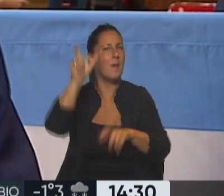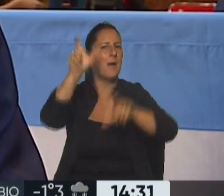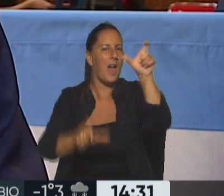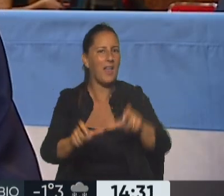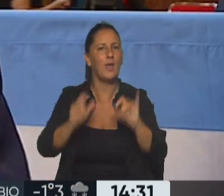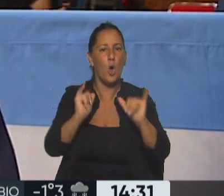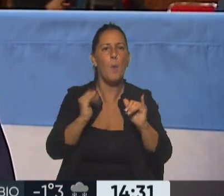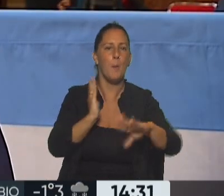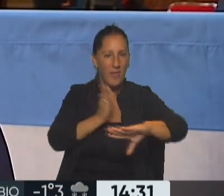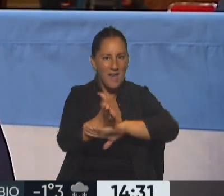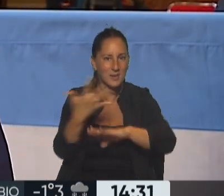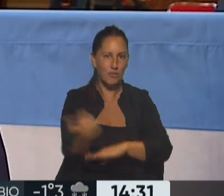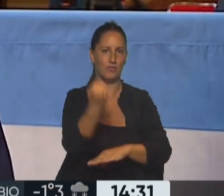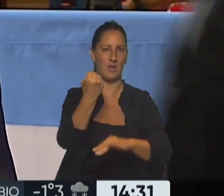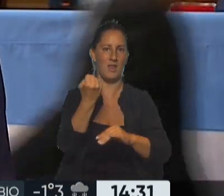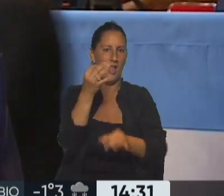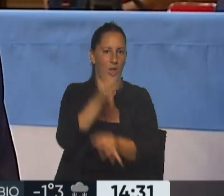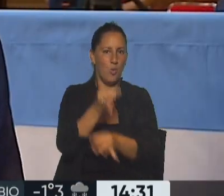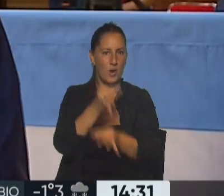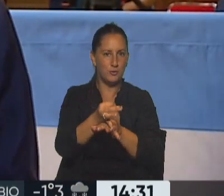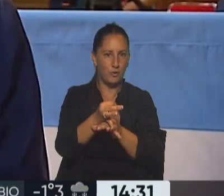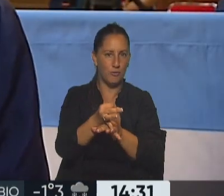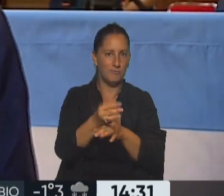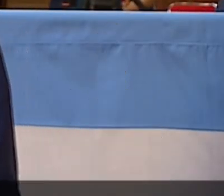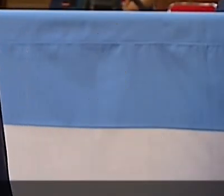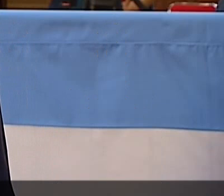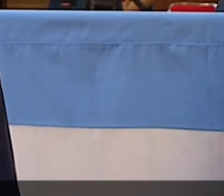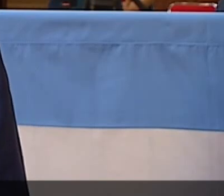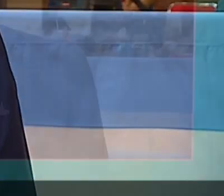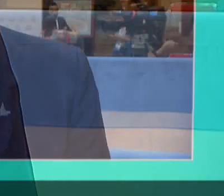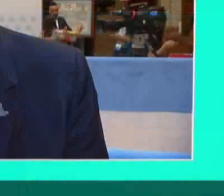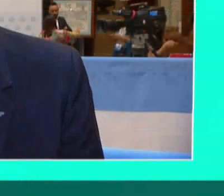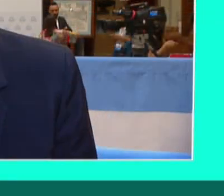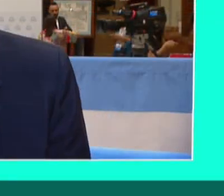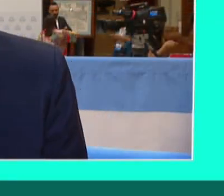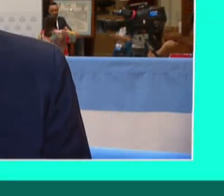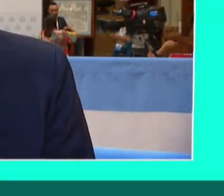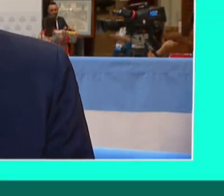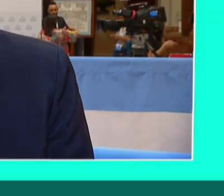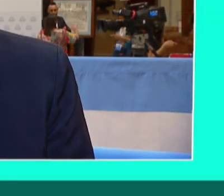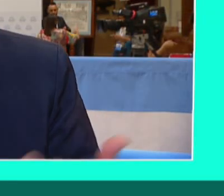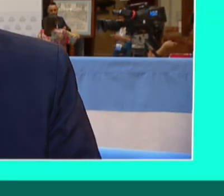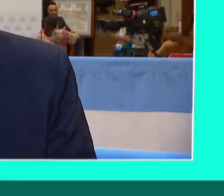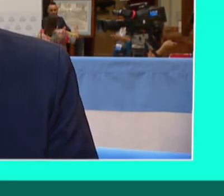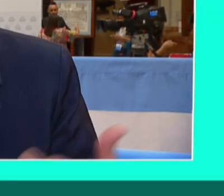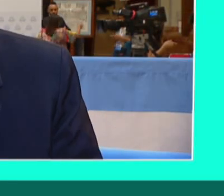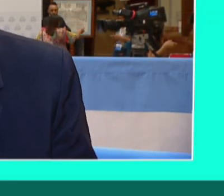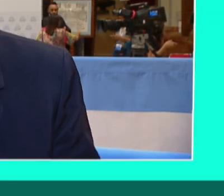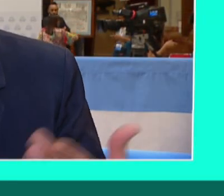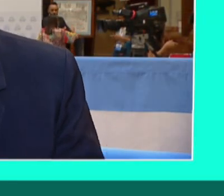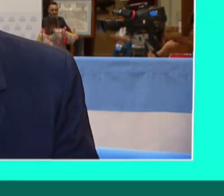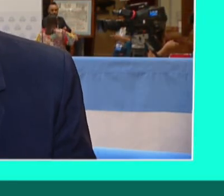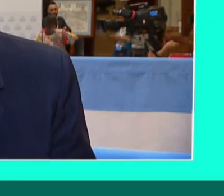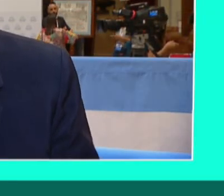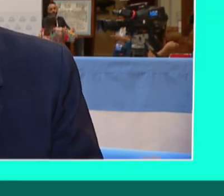puedan acceder a la educación. Digamos, tenés que estar muy mal como argentino, como argentina, si no te querés sentar a aprobar la creación